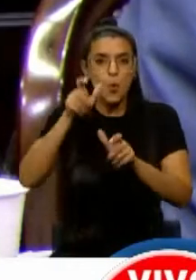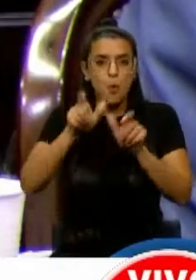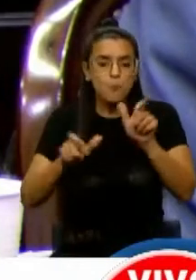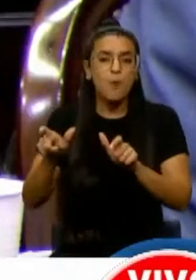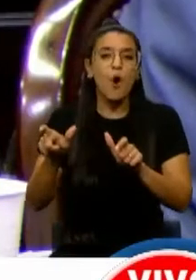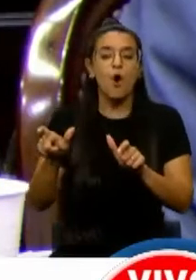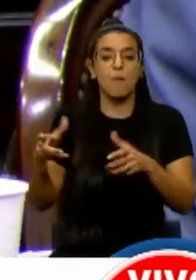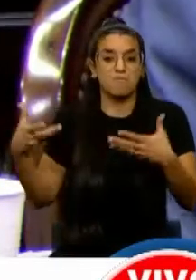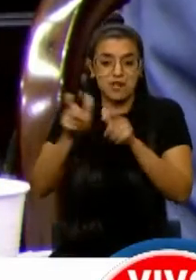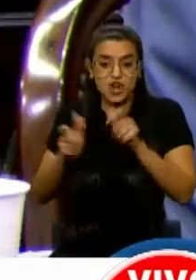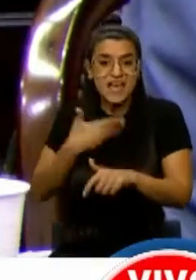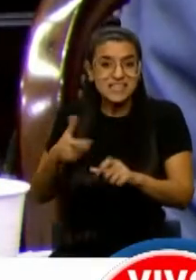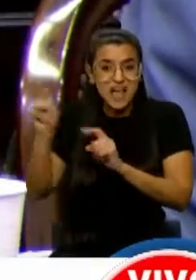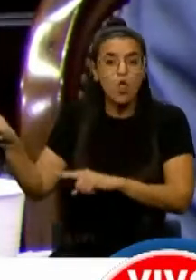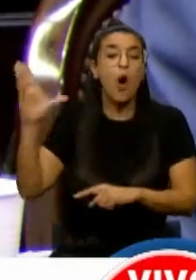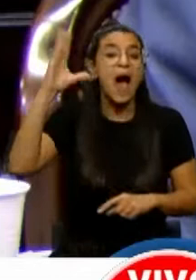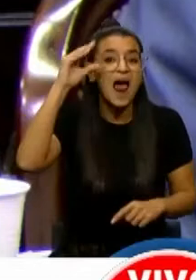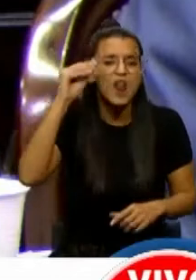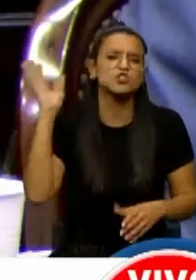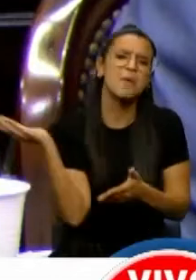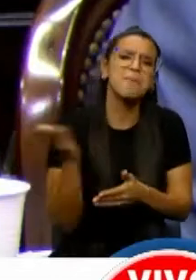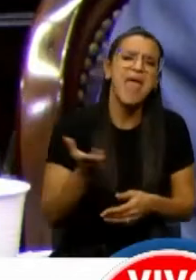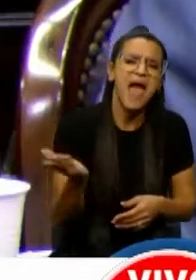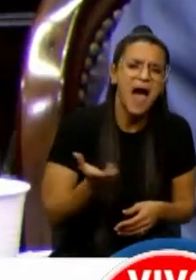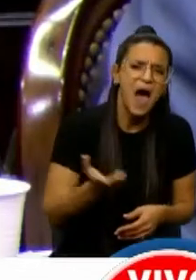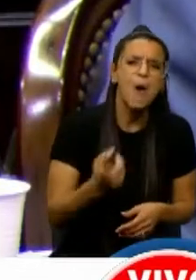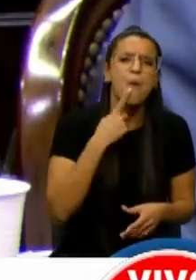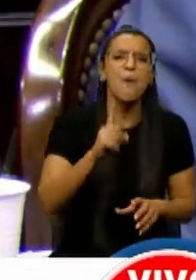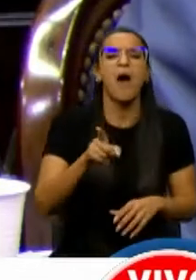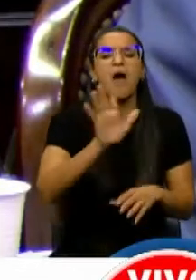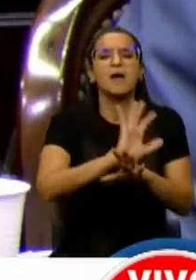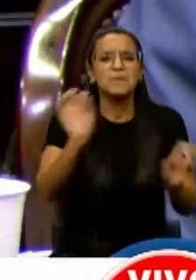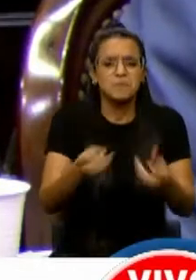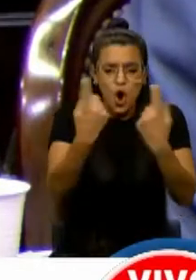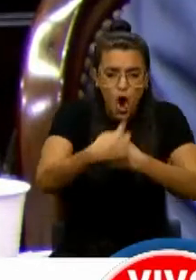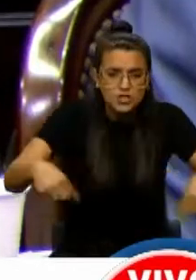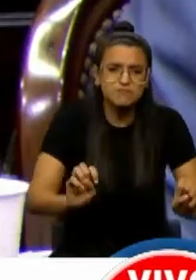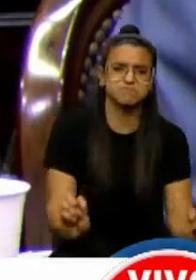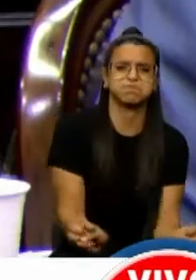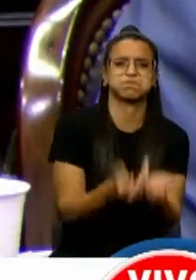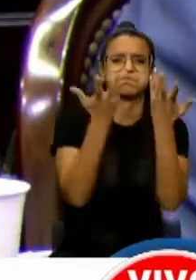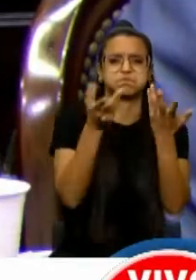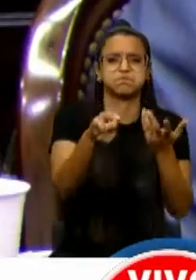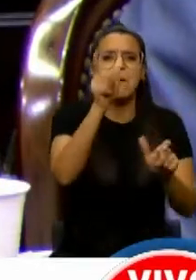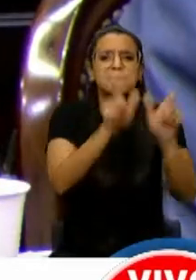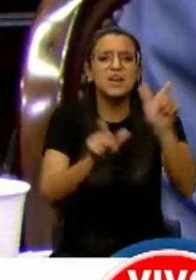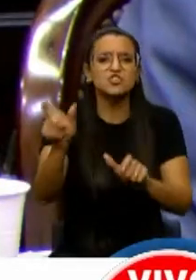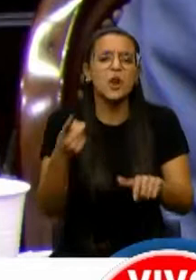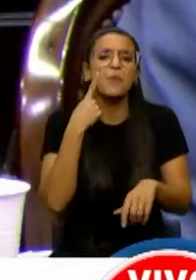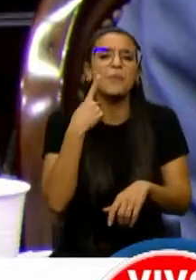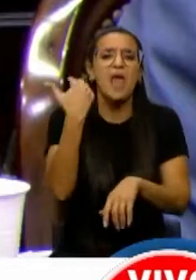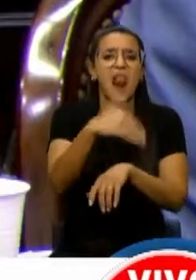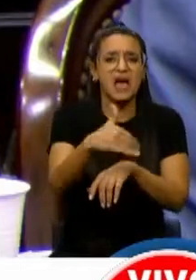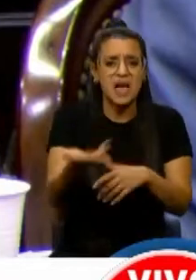del Estado, por las noches, le pegaba y le incendiaba sus pertenencias a las personas